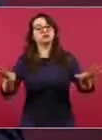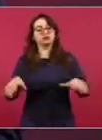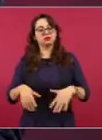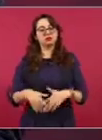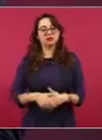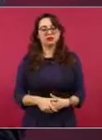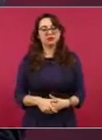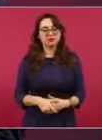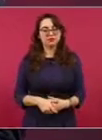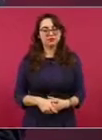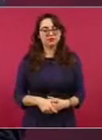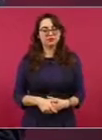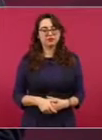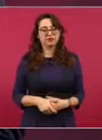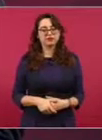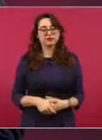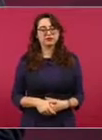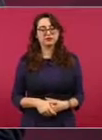nada más